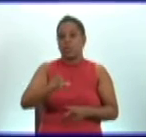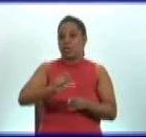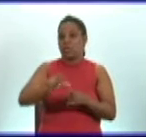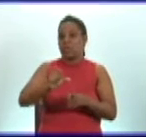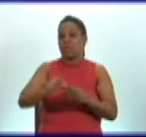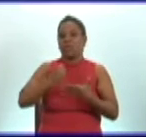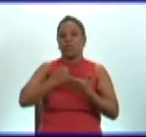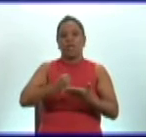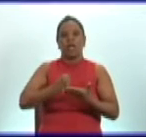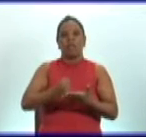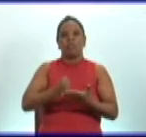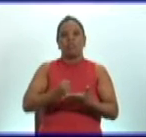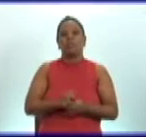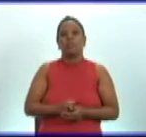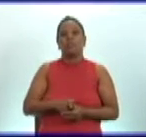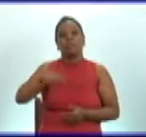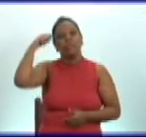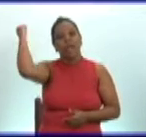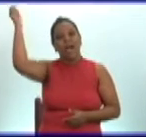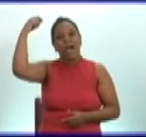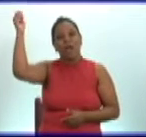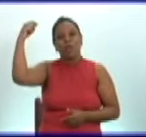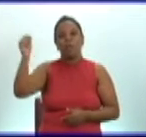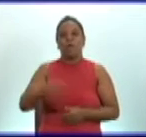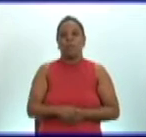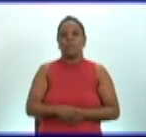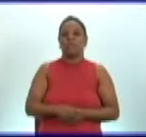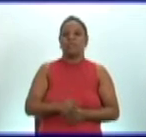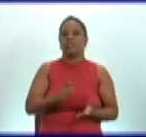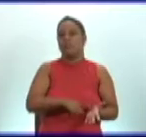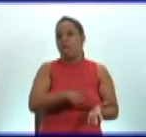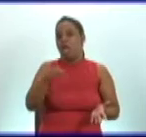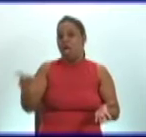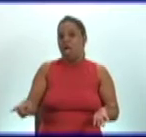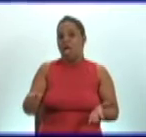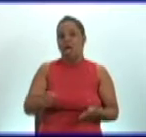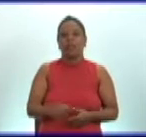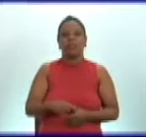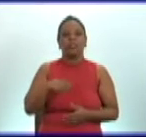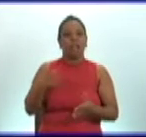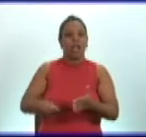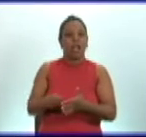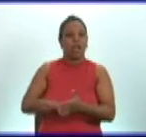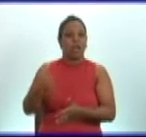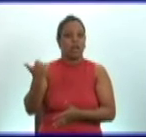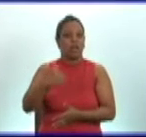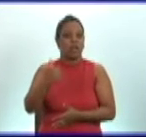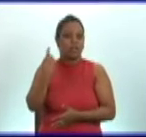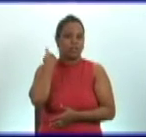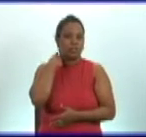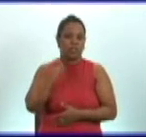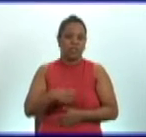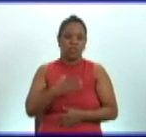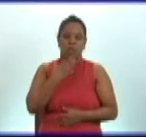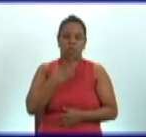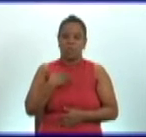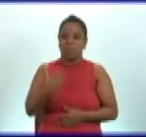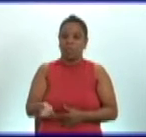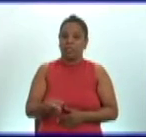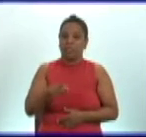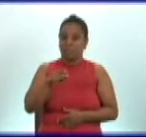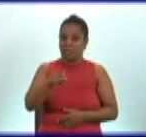tropas mambisas que están desarrollando esta guerra de los 10 años. Pero además, como parte de esa creciente de Balmaceda, muchachos, también se va a